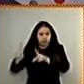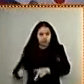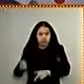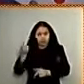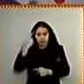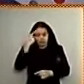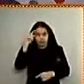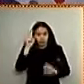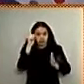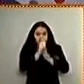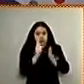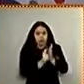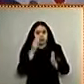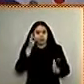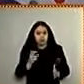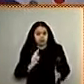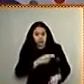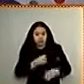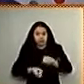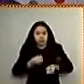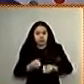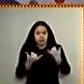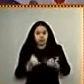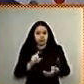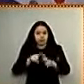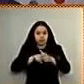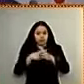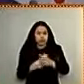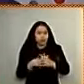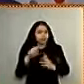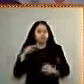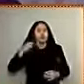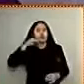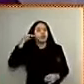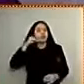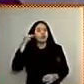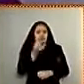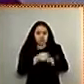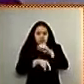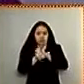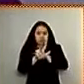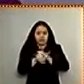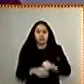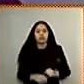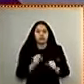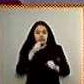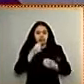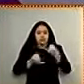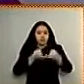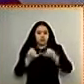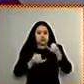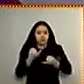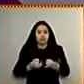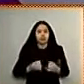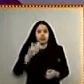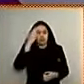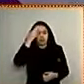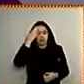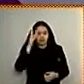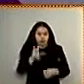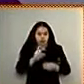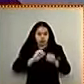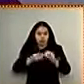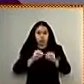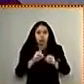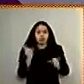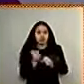legalidad a todos nuestros sorteos. Pero vamos a iniciar con Marcela y Pega 3. Así es jugadores, vamos a recibir los tres números que te harán